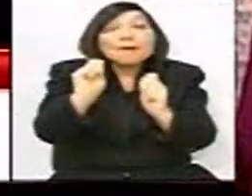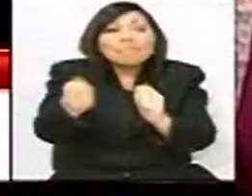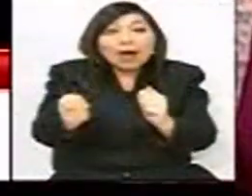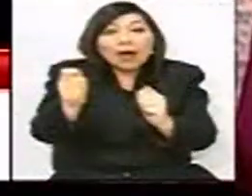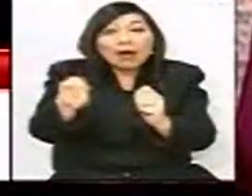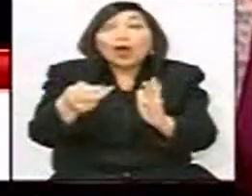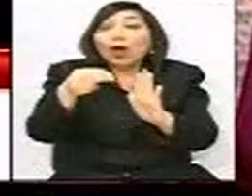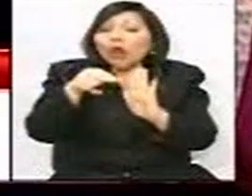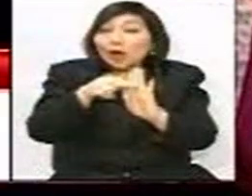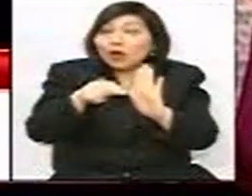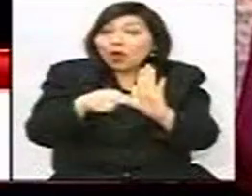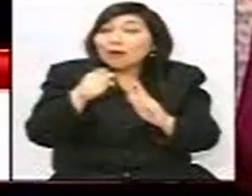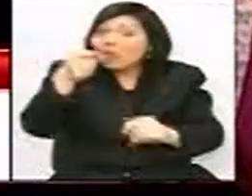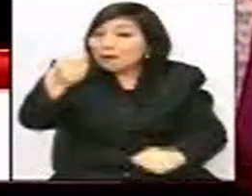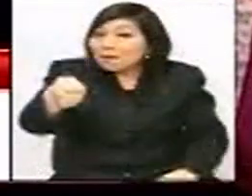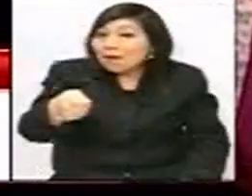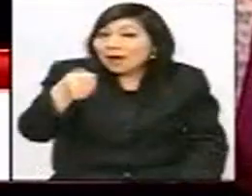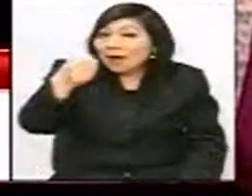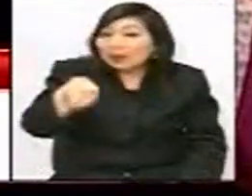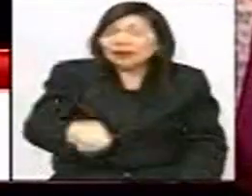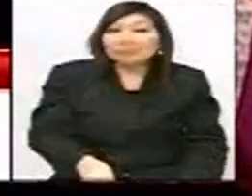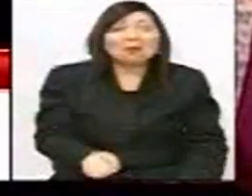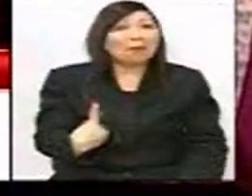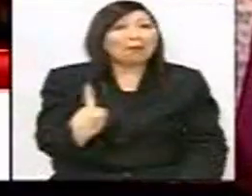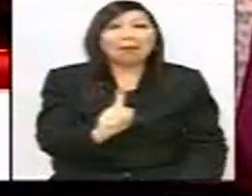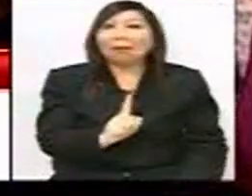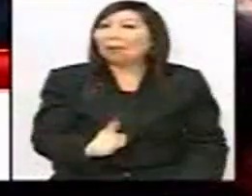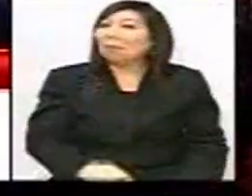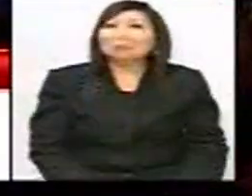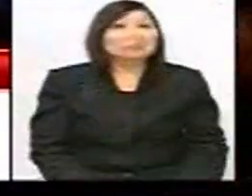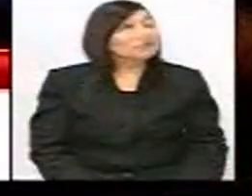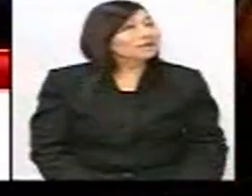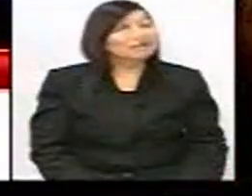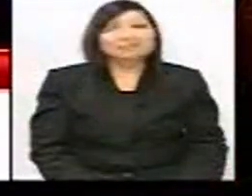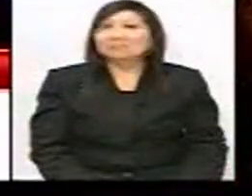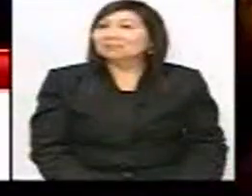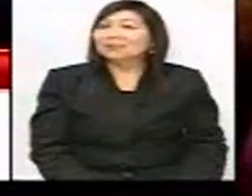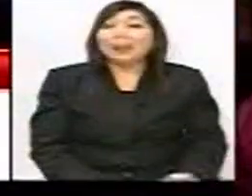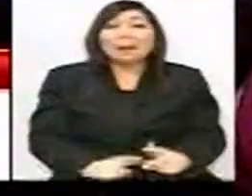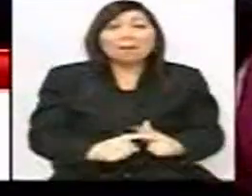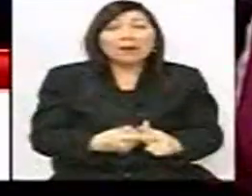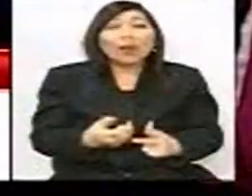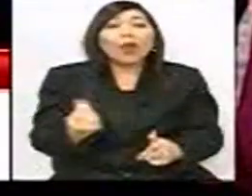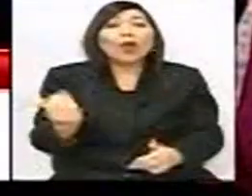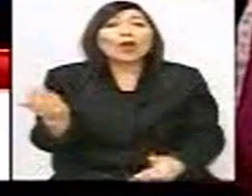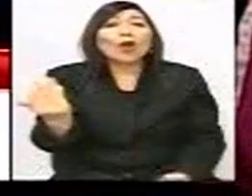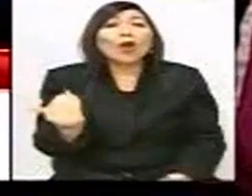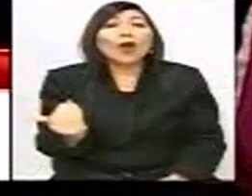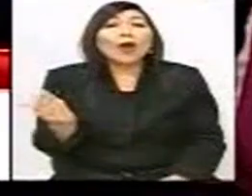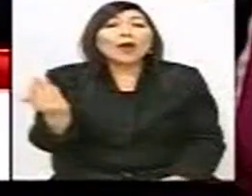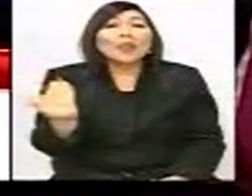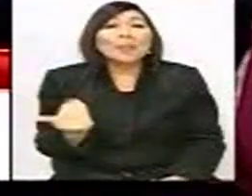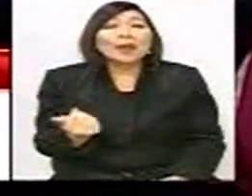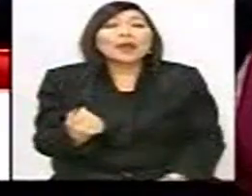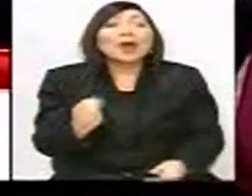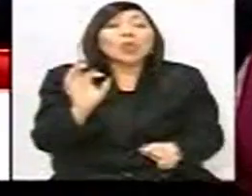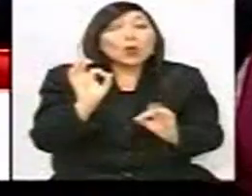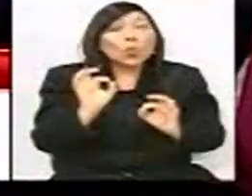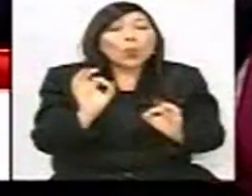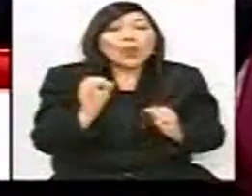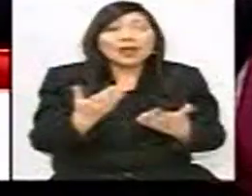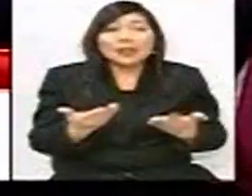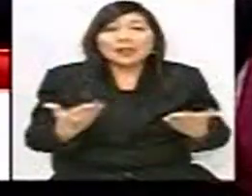esta norma contractual, con esta norma de contrato. No, se comenzó a cobrar, señor, en las